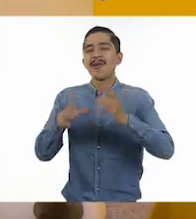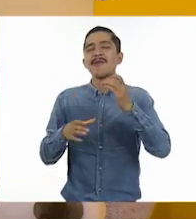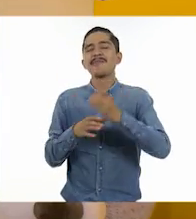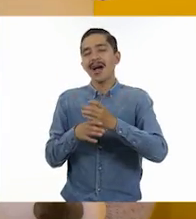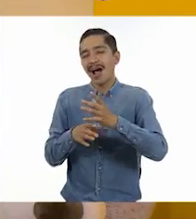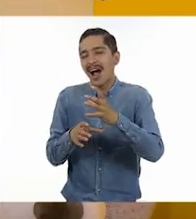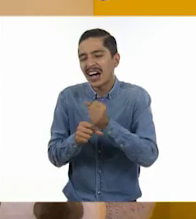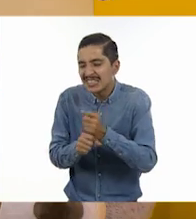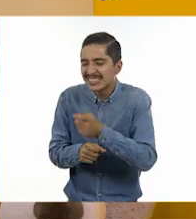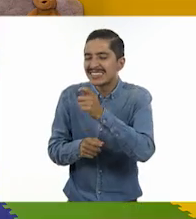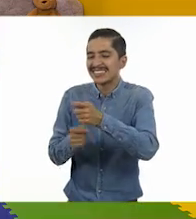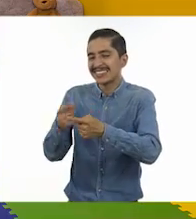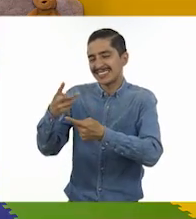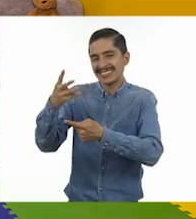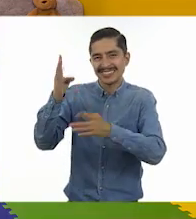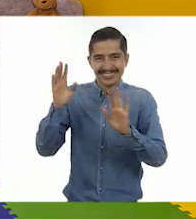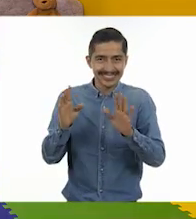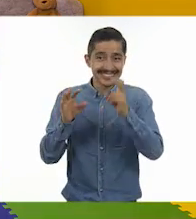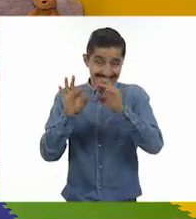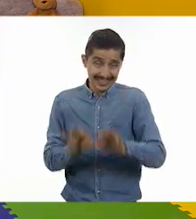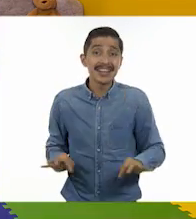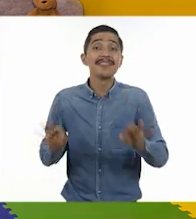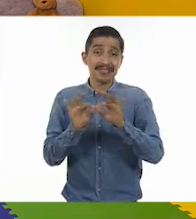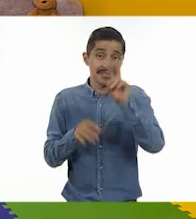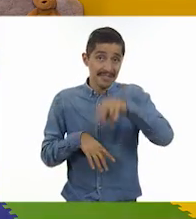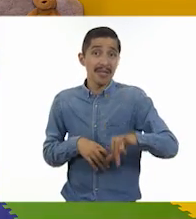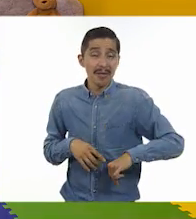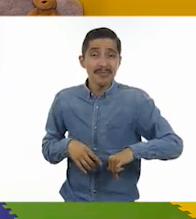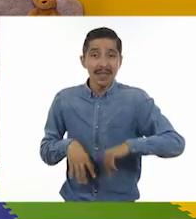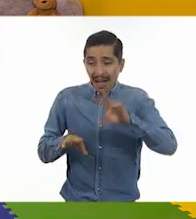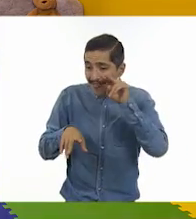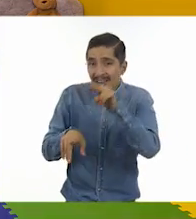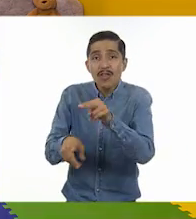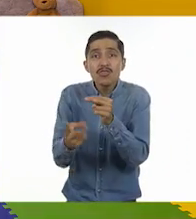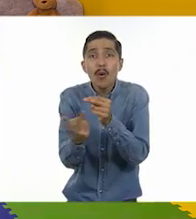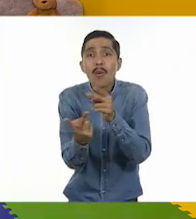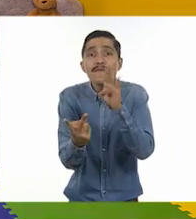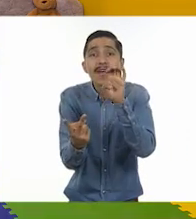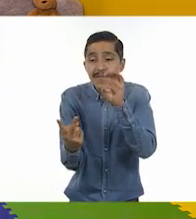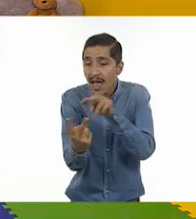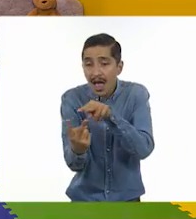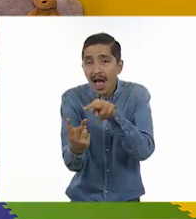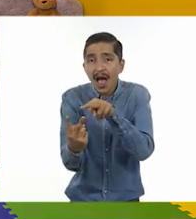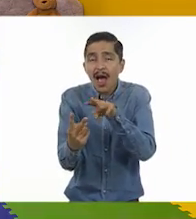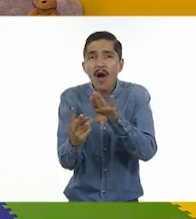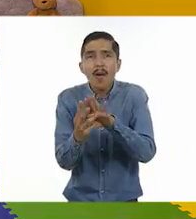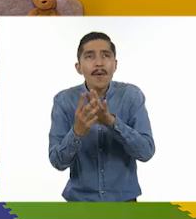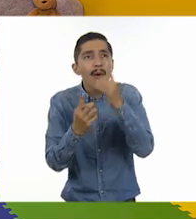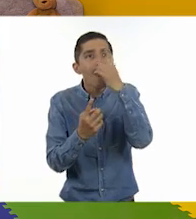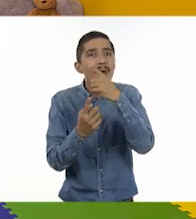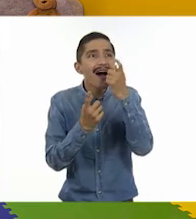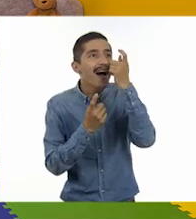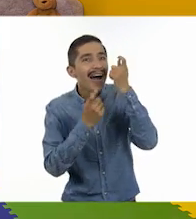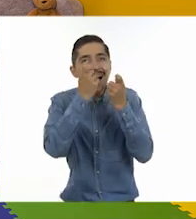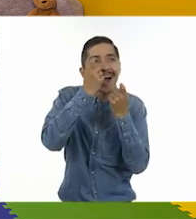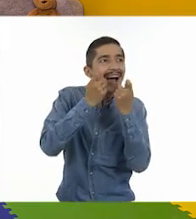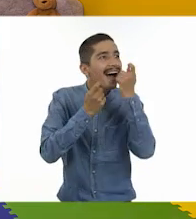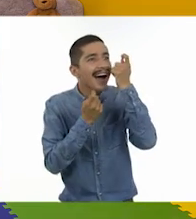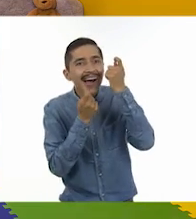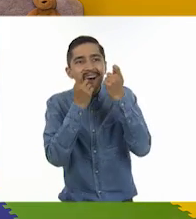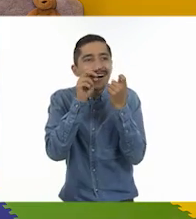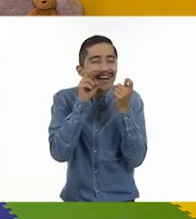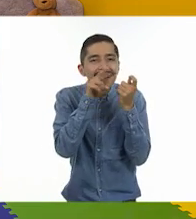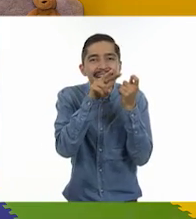¡Qué interesante, Evelyn! Pudimos observar cómo los dos bebés hacían uso de una serie de gestos y acciones